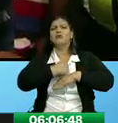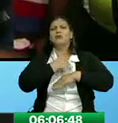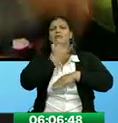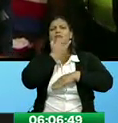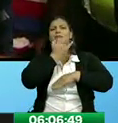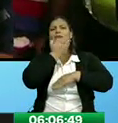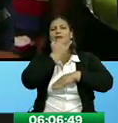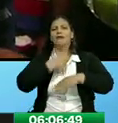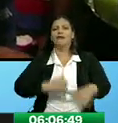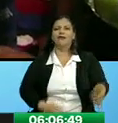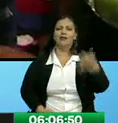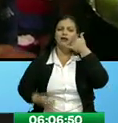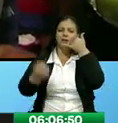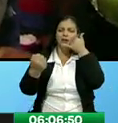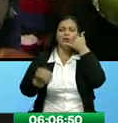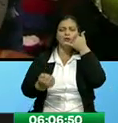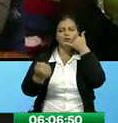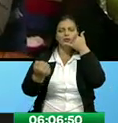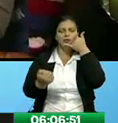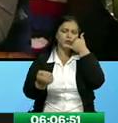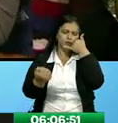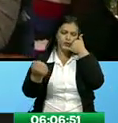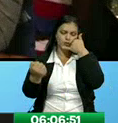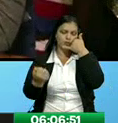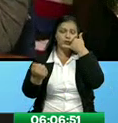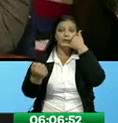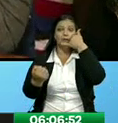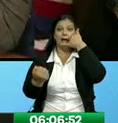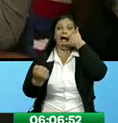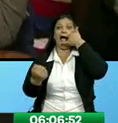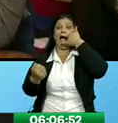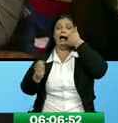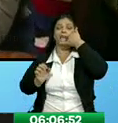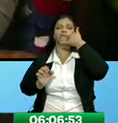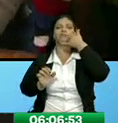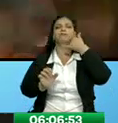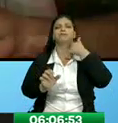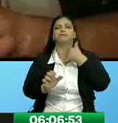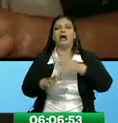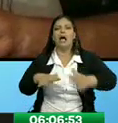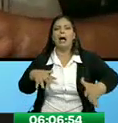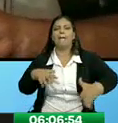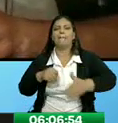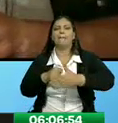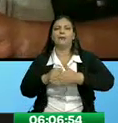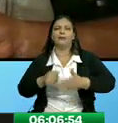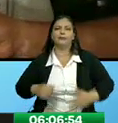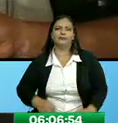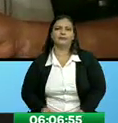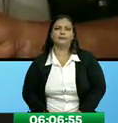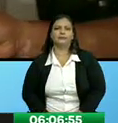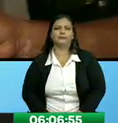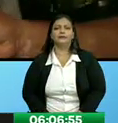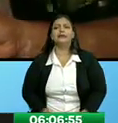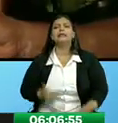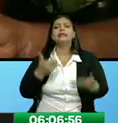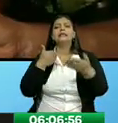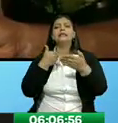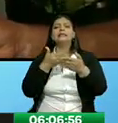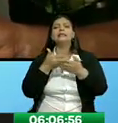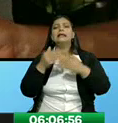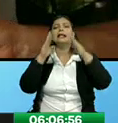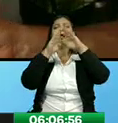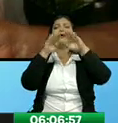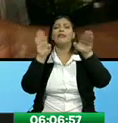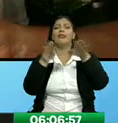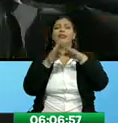estamos. A las puertas de diciembre, ya estamos en diciembre, a las puertas de la Navidad, y con este problema, que si a ti no te hacía